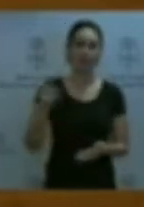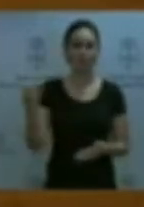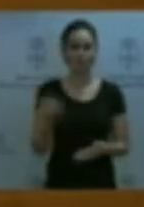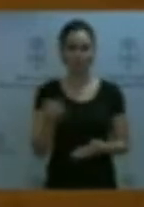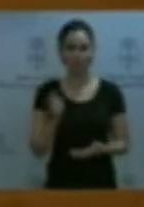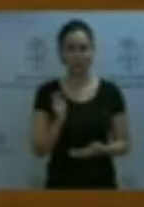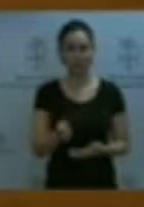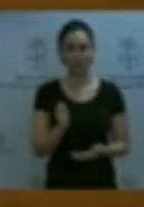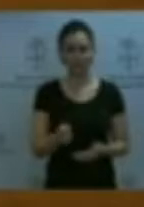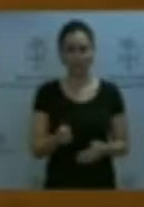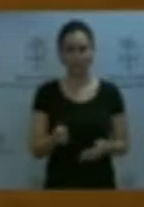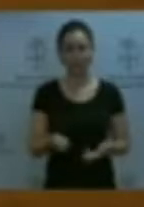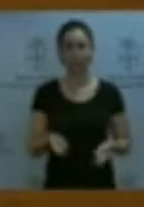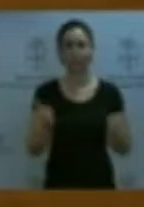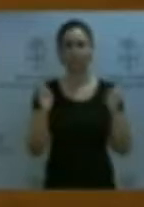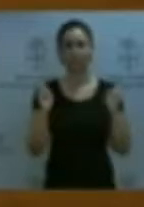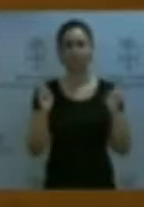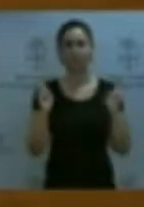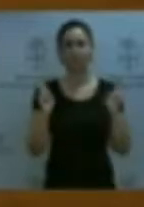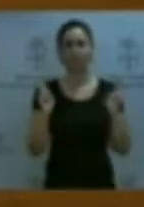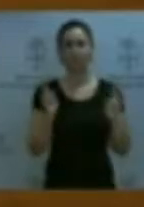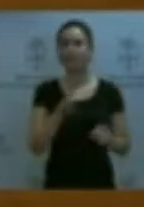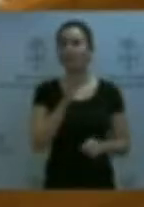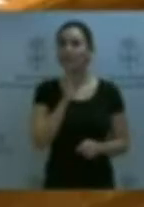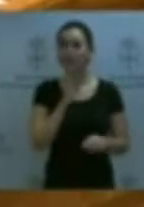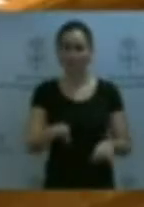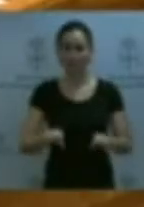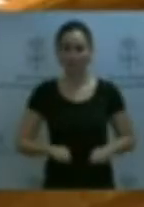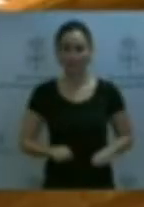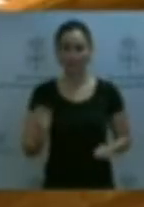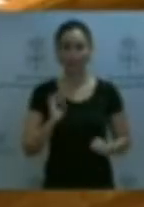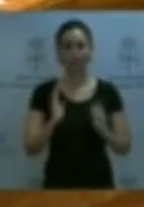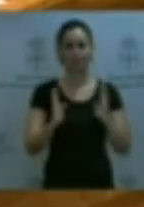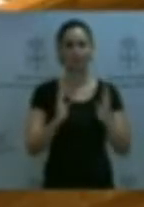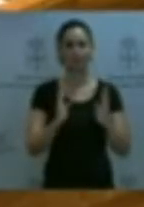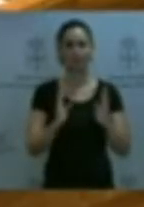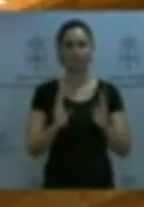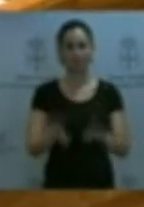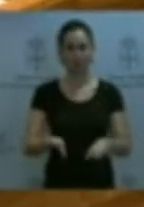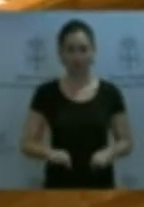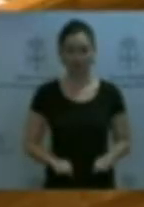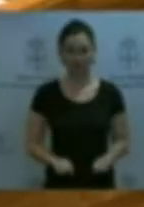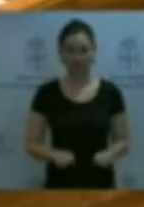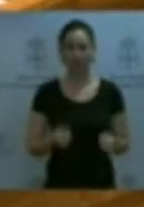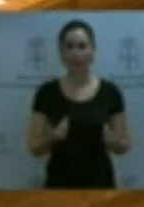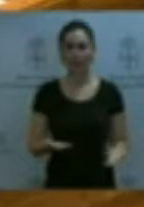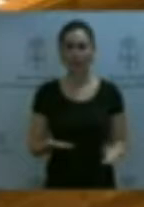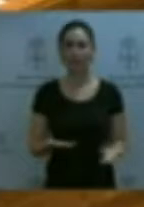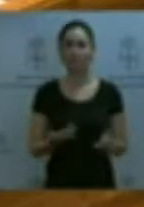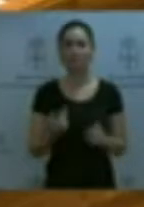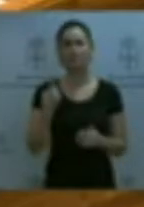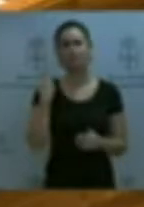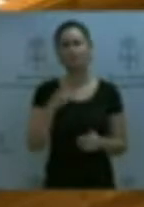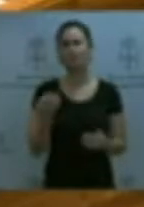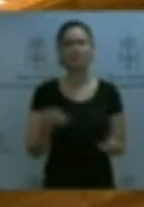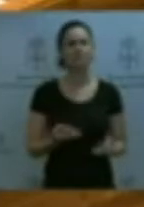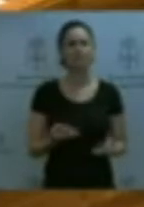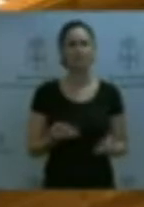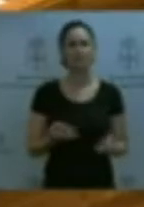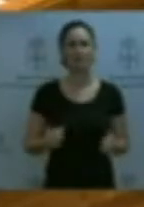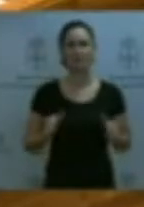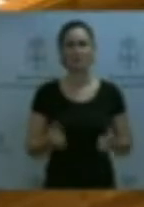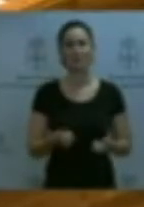digo, adopción o acogimiento. ¿Y qué creemos también? Hablaba de modernidad en el inicio de esta